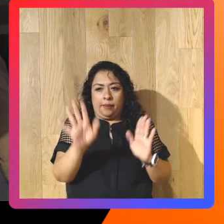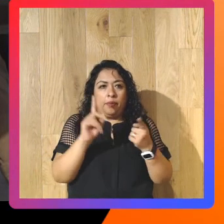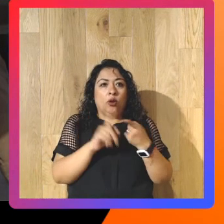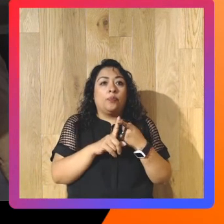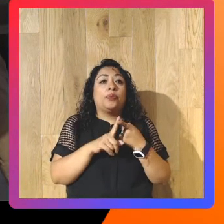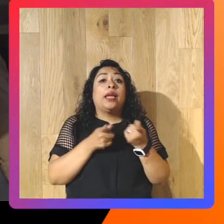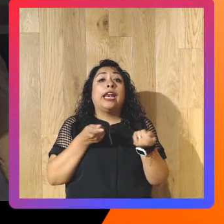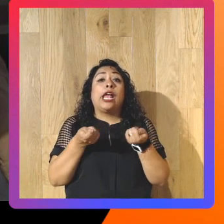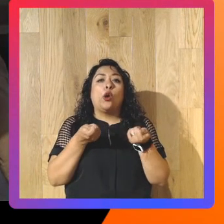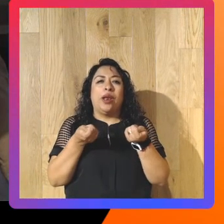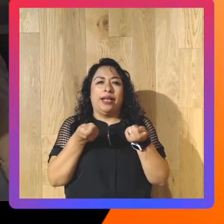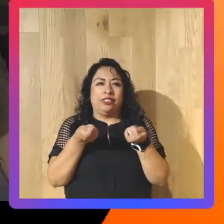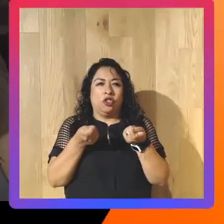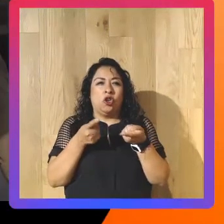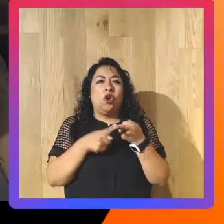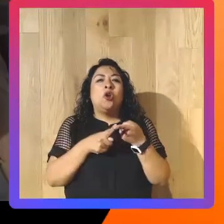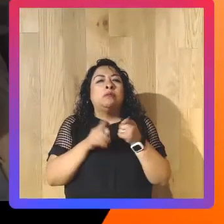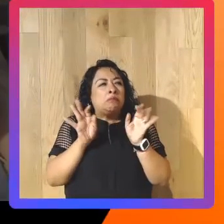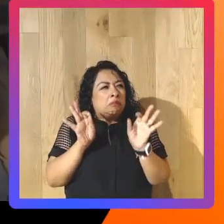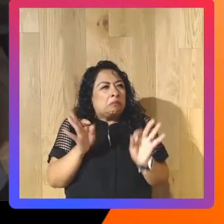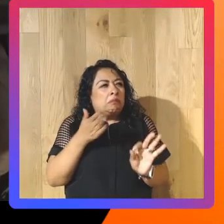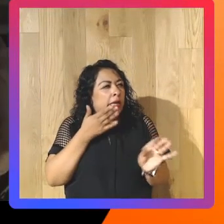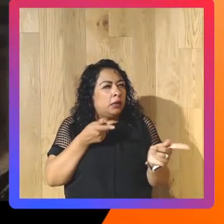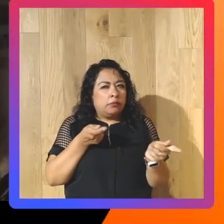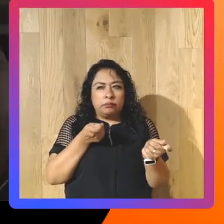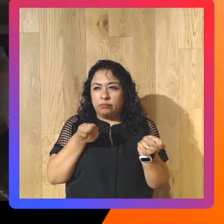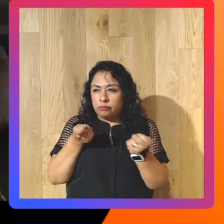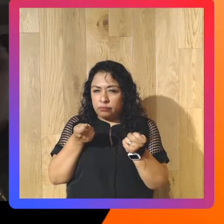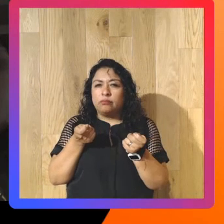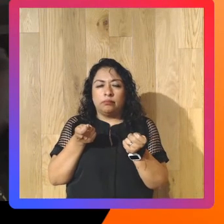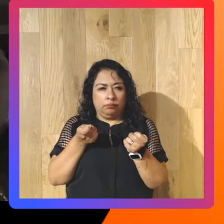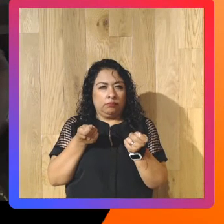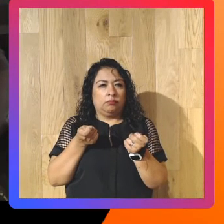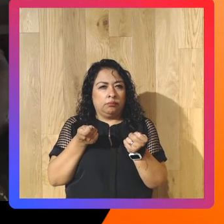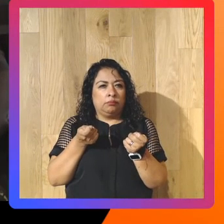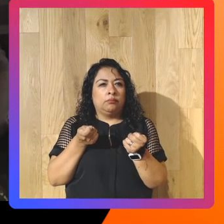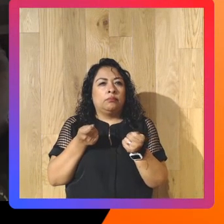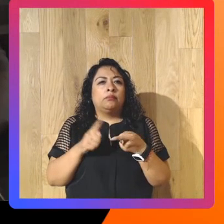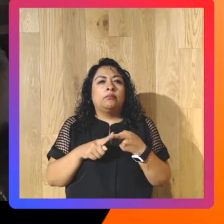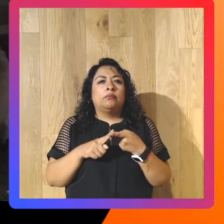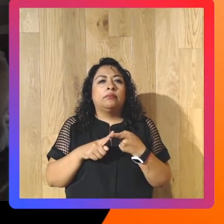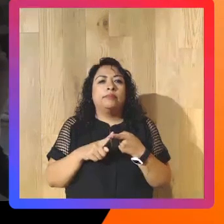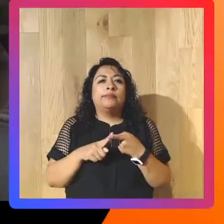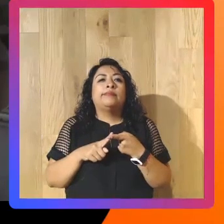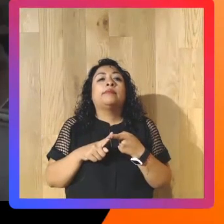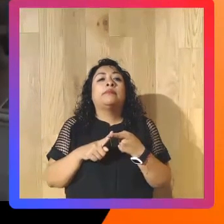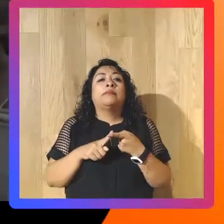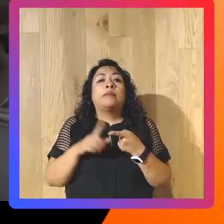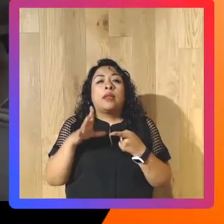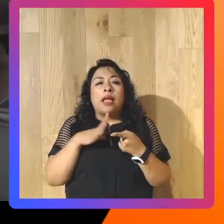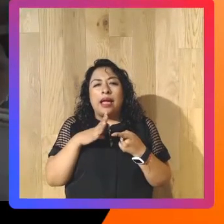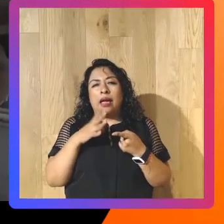la regulación, por ejemplo, una adecuada regulación una creación